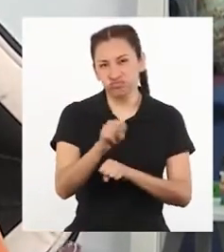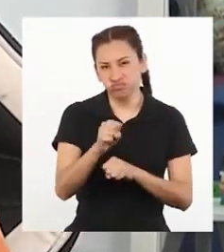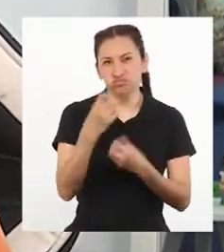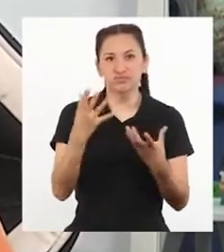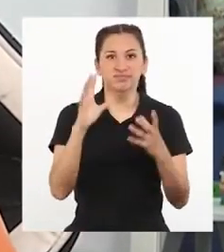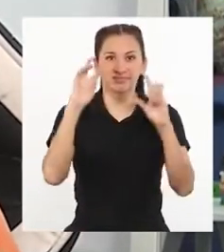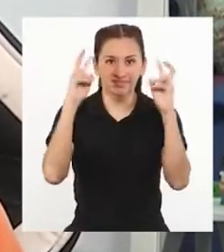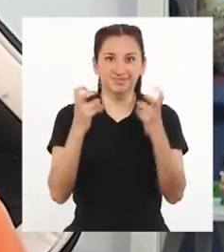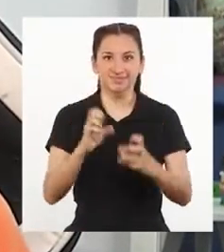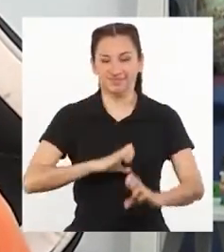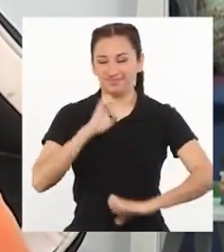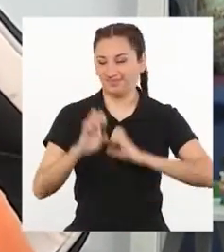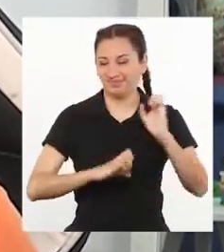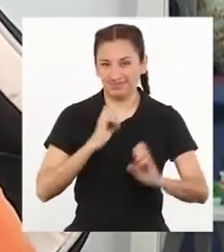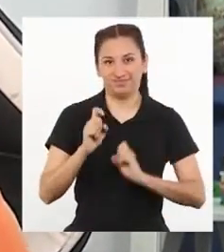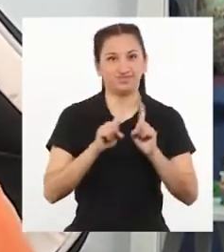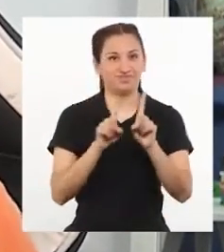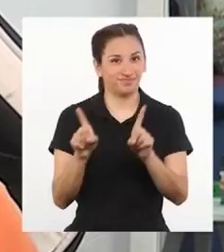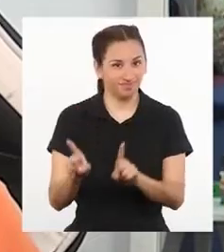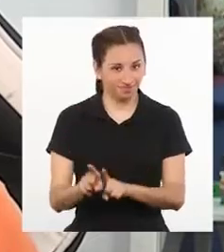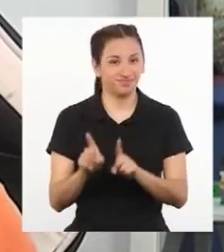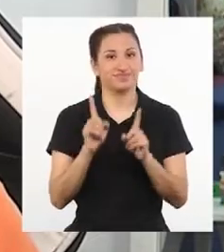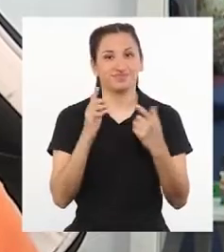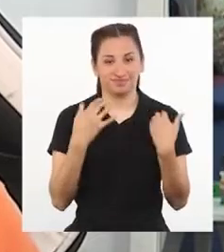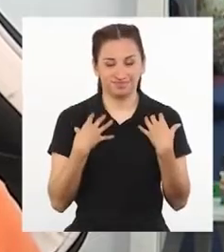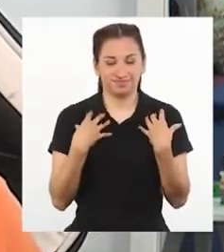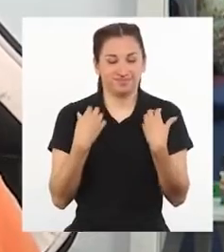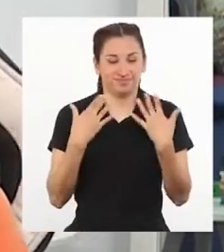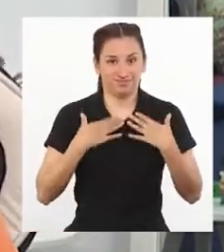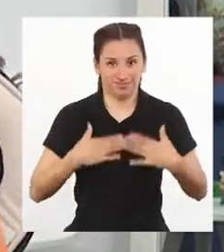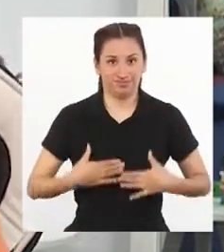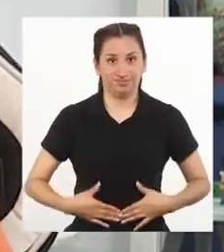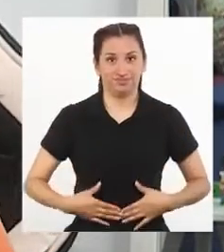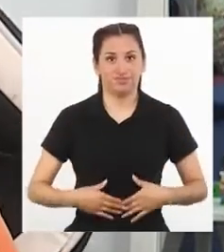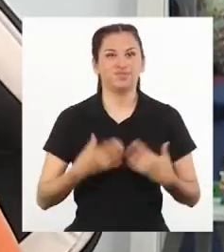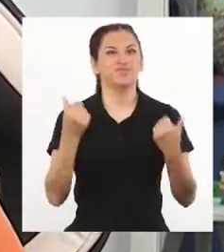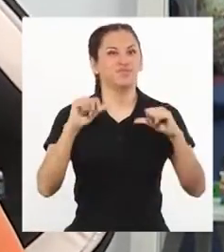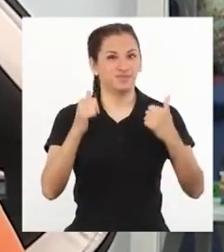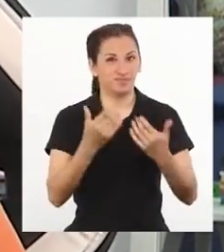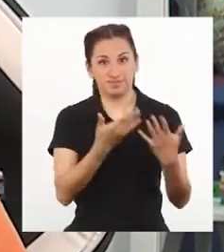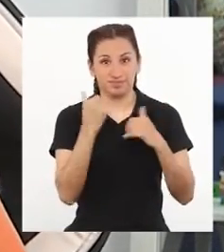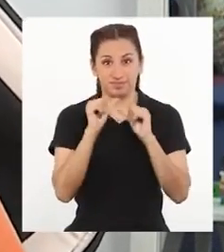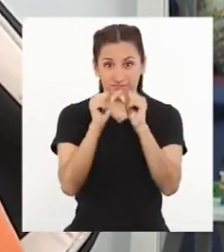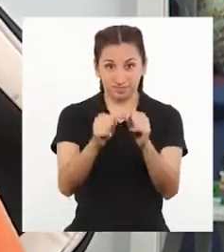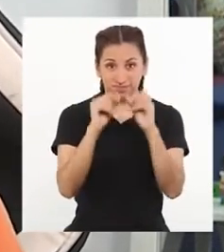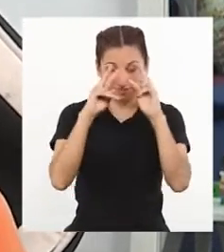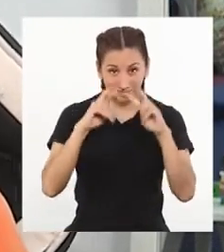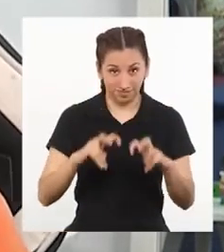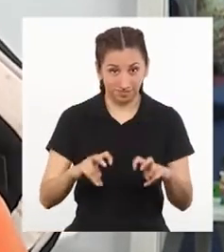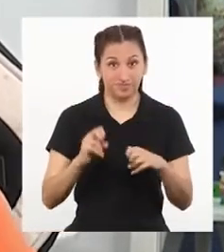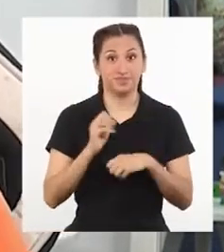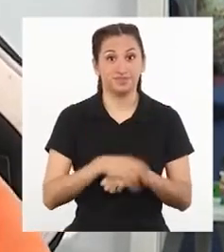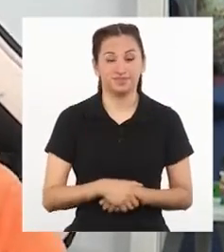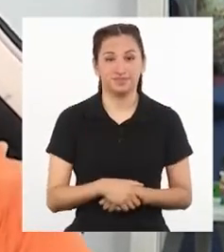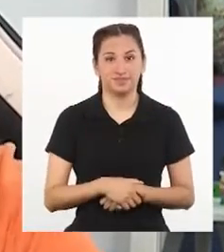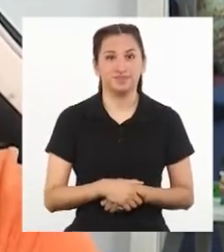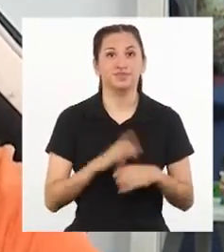hábitos relacionados al ámbito emocional, pero también al físico. ¿Qué les parece si seguimos con nuestra investigación?